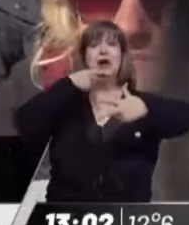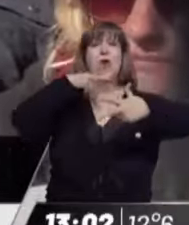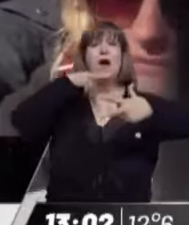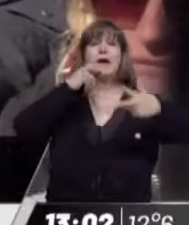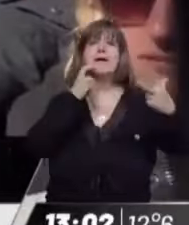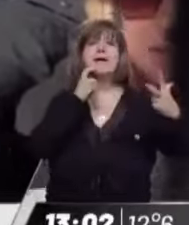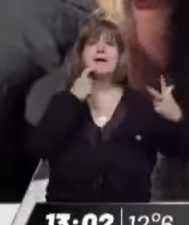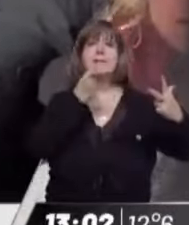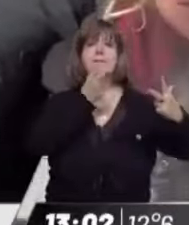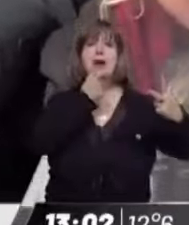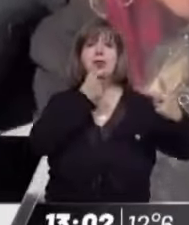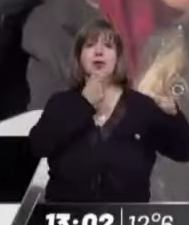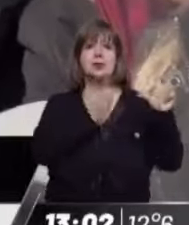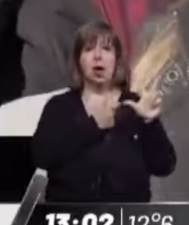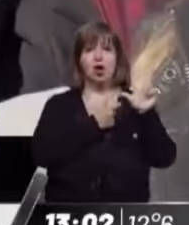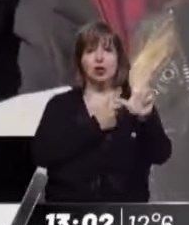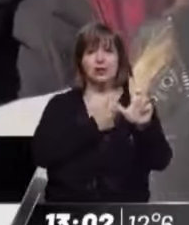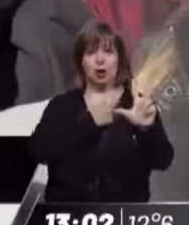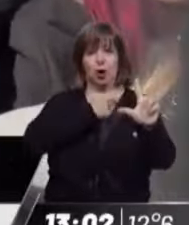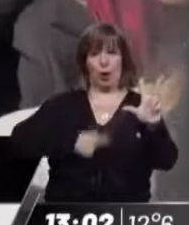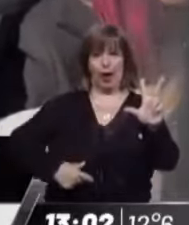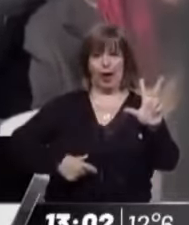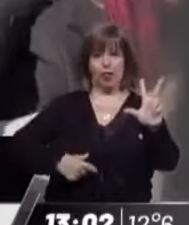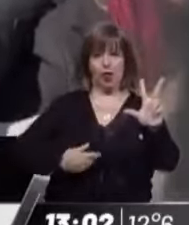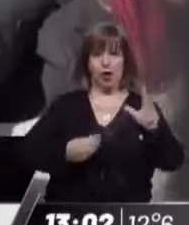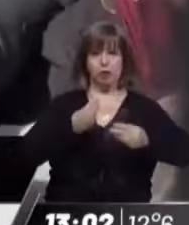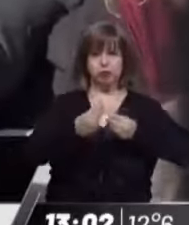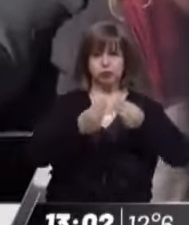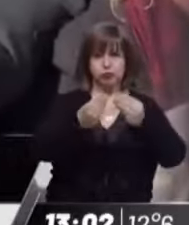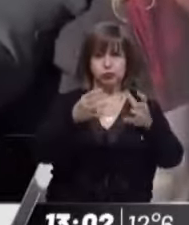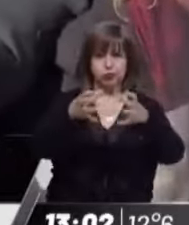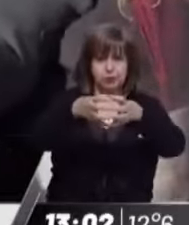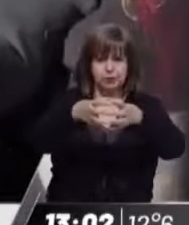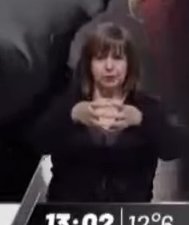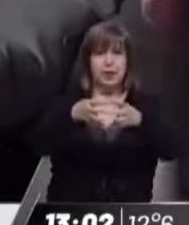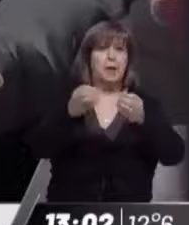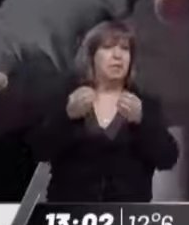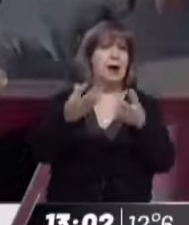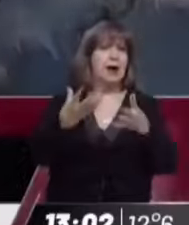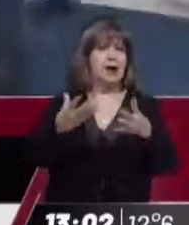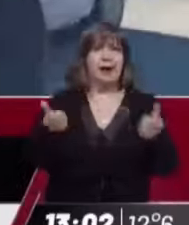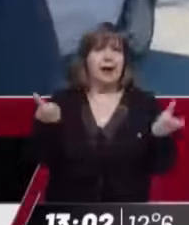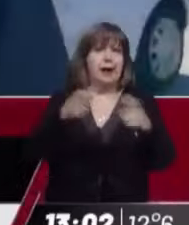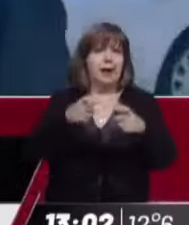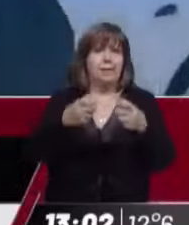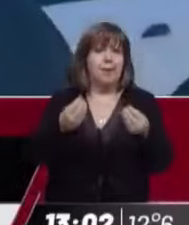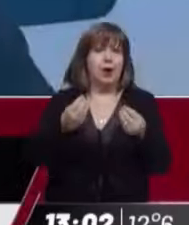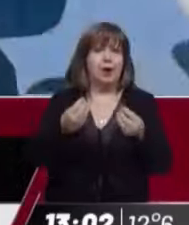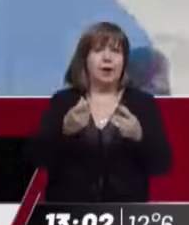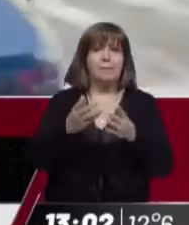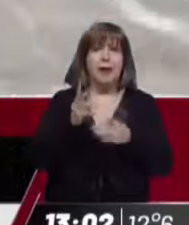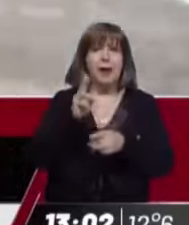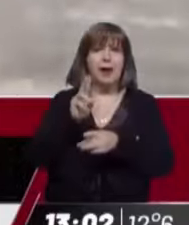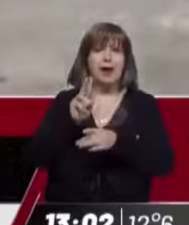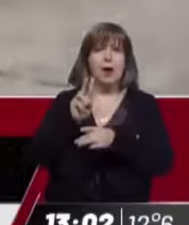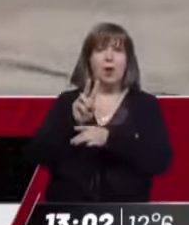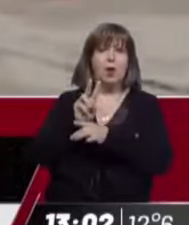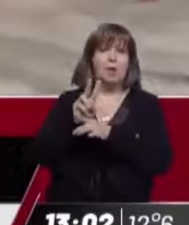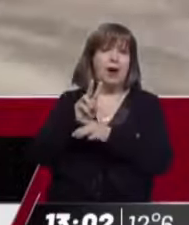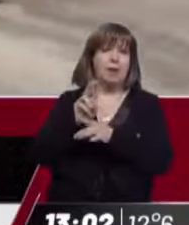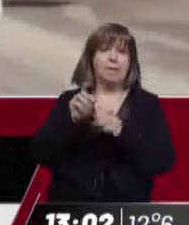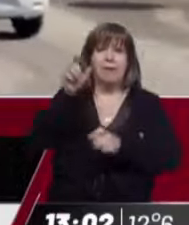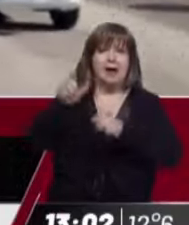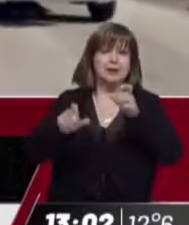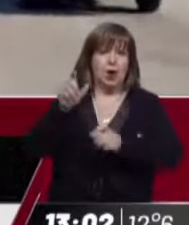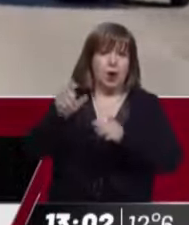de prevenir el delito y reprimir más efectivamente el delito en nuestras provincias. Ustedes saben que los